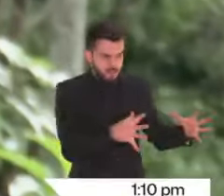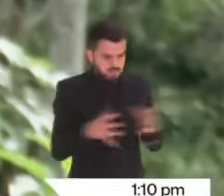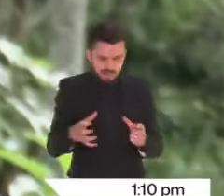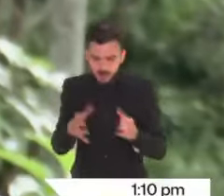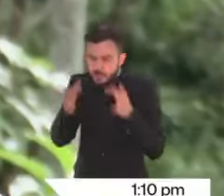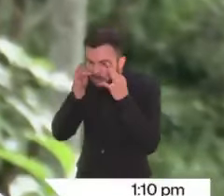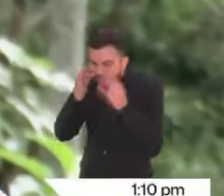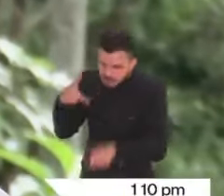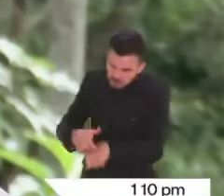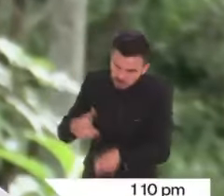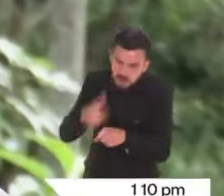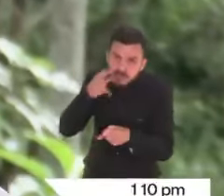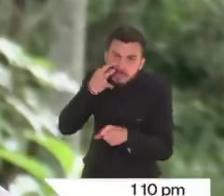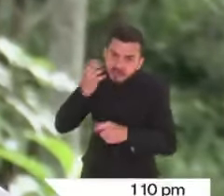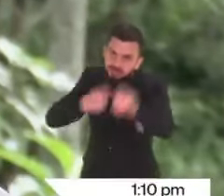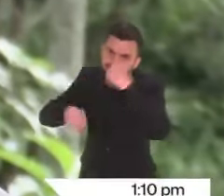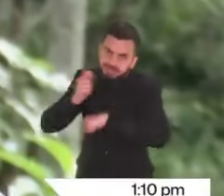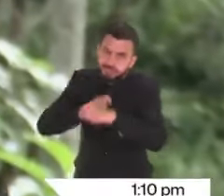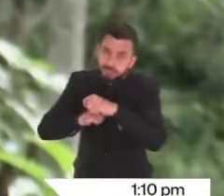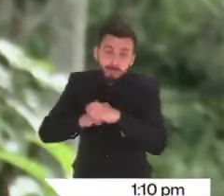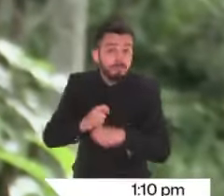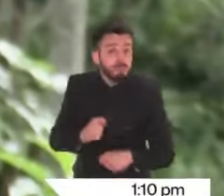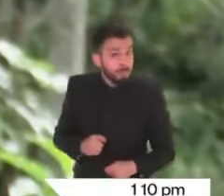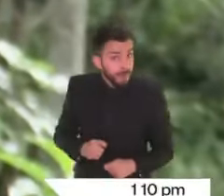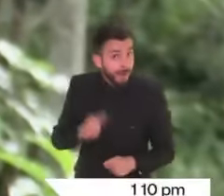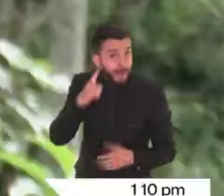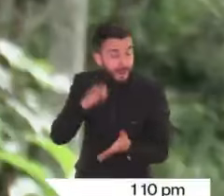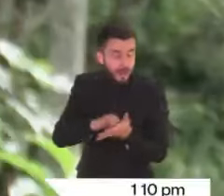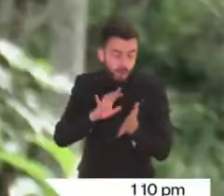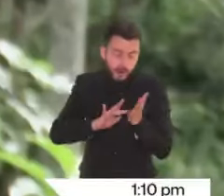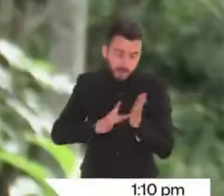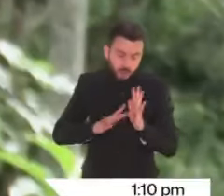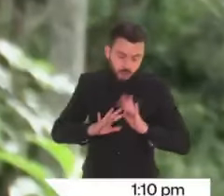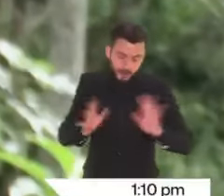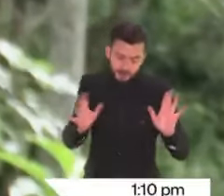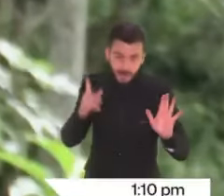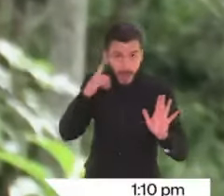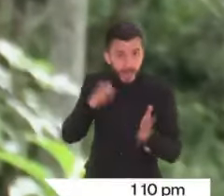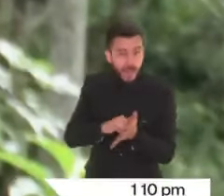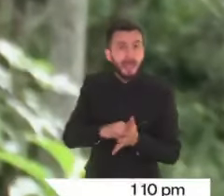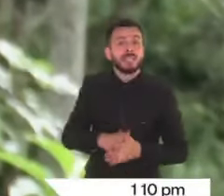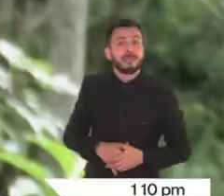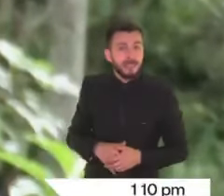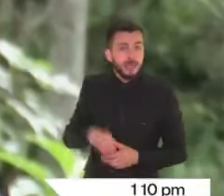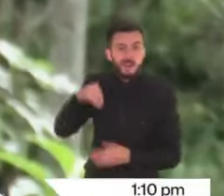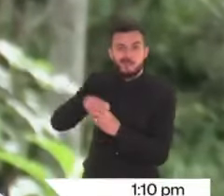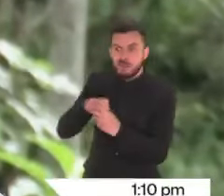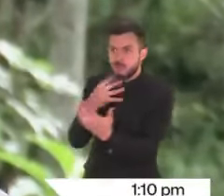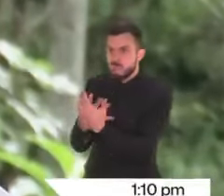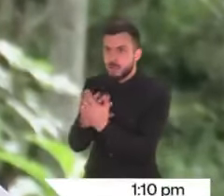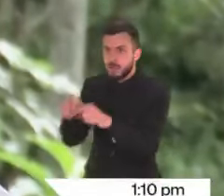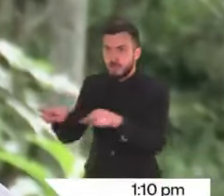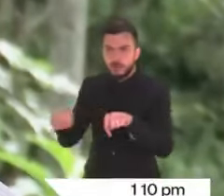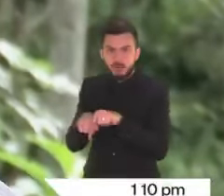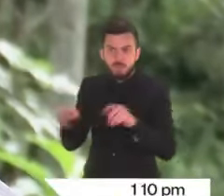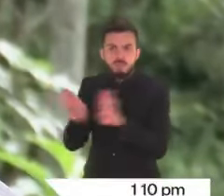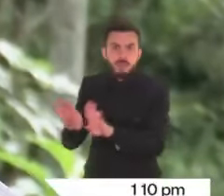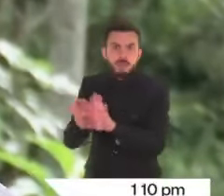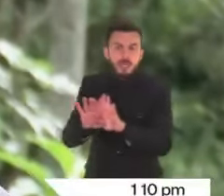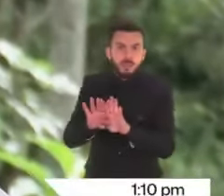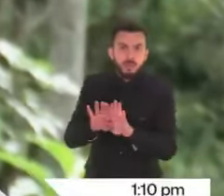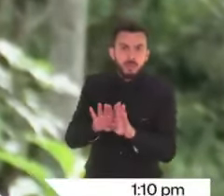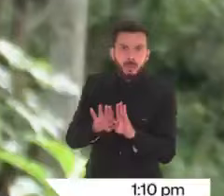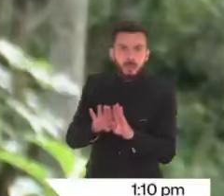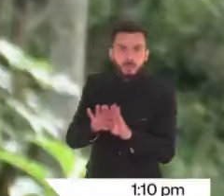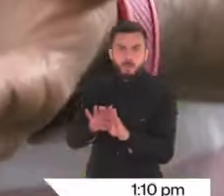la tengan, creemos, pues, o sea, no es algo, pues, una hipótesis, que la tengan encerrada, drogada, en